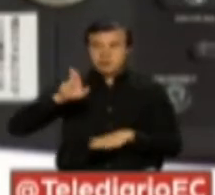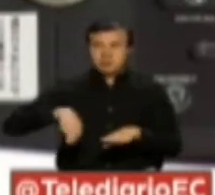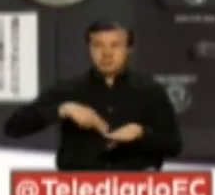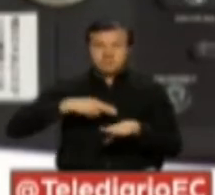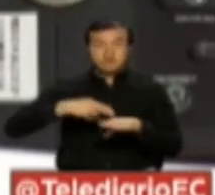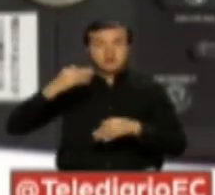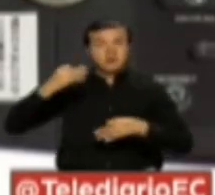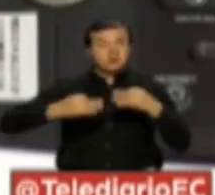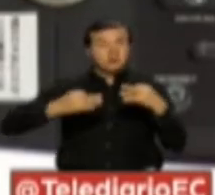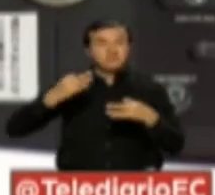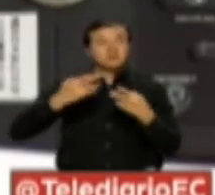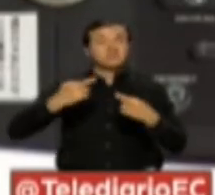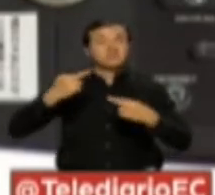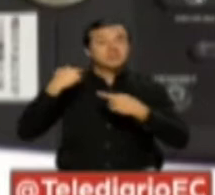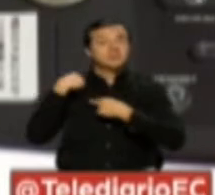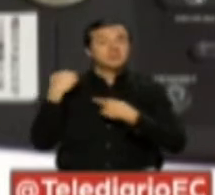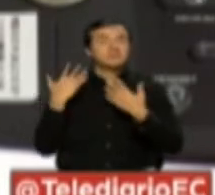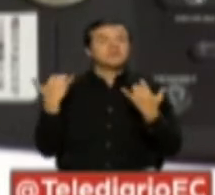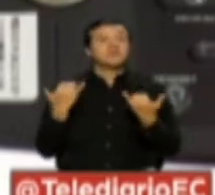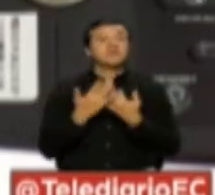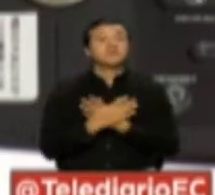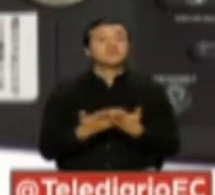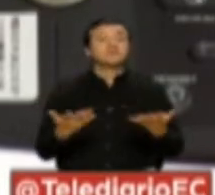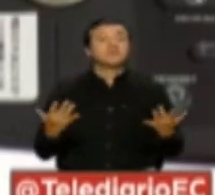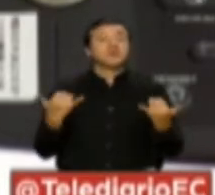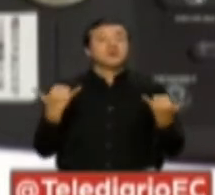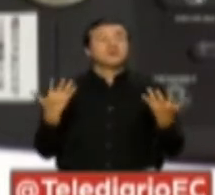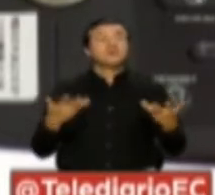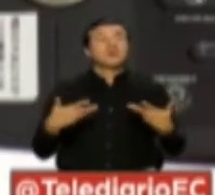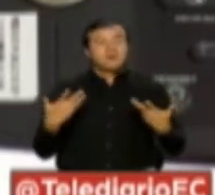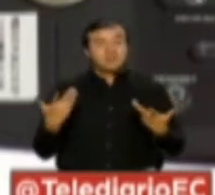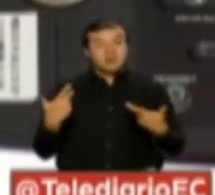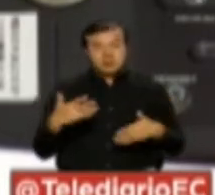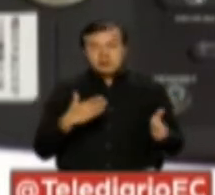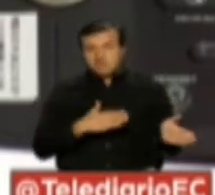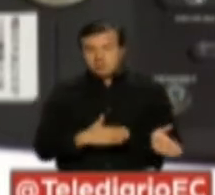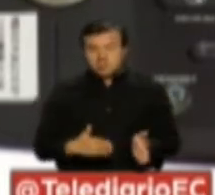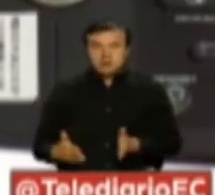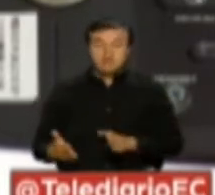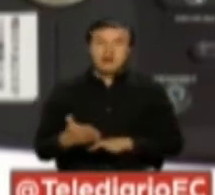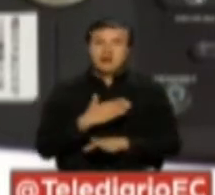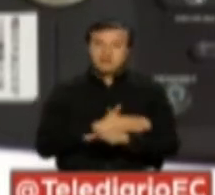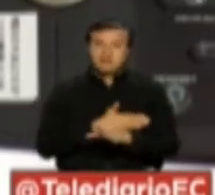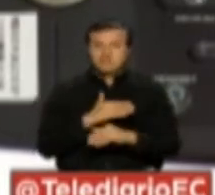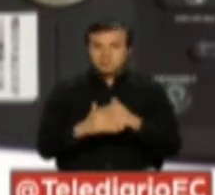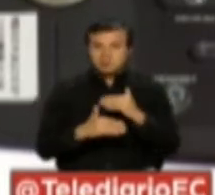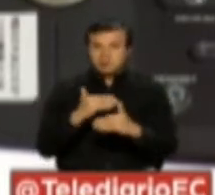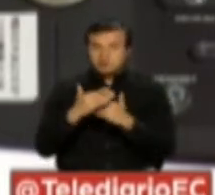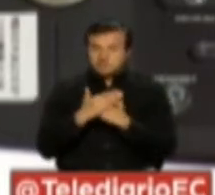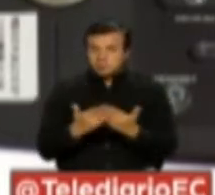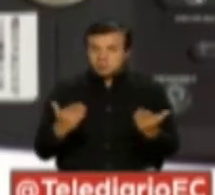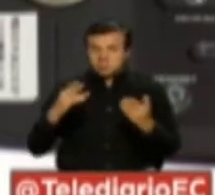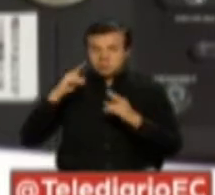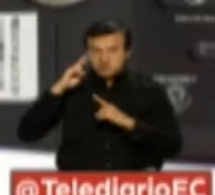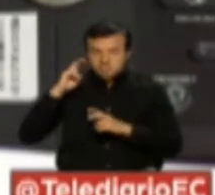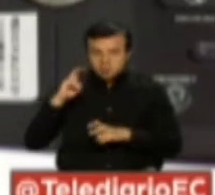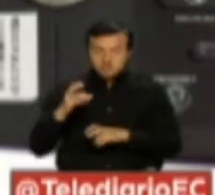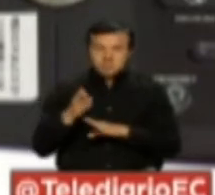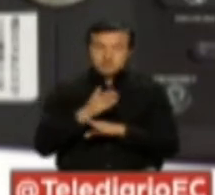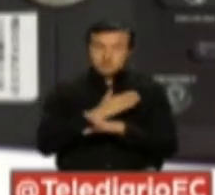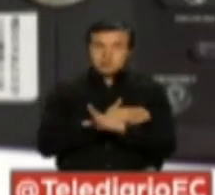Justicia. ¿Qué es lo que corresponde ahora? Ahora estamos en la fase preprocesal de investigación